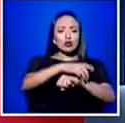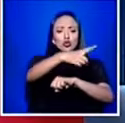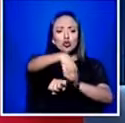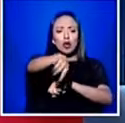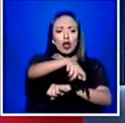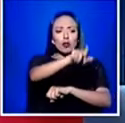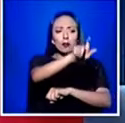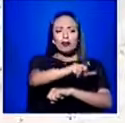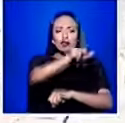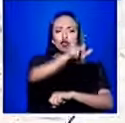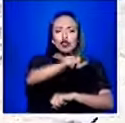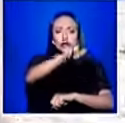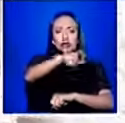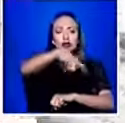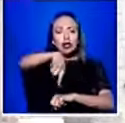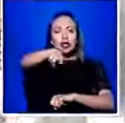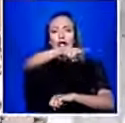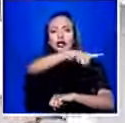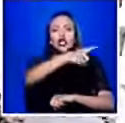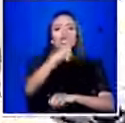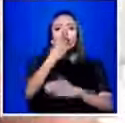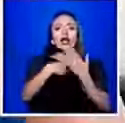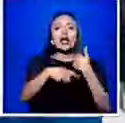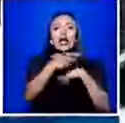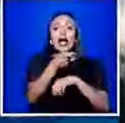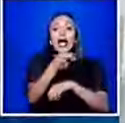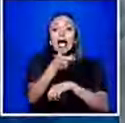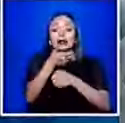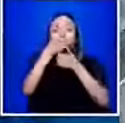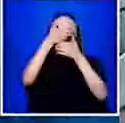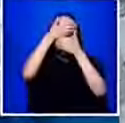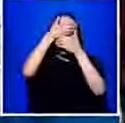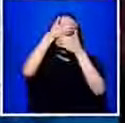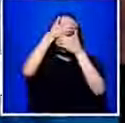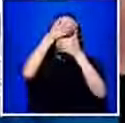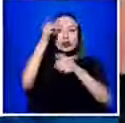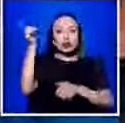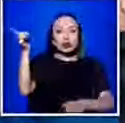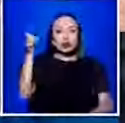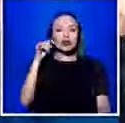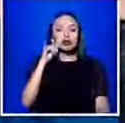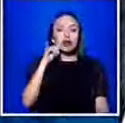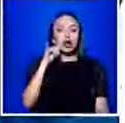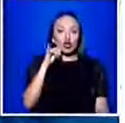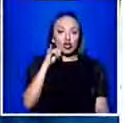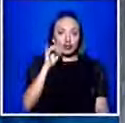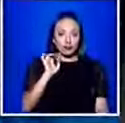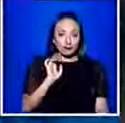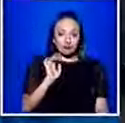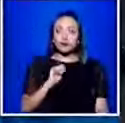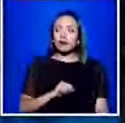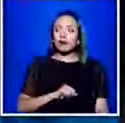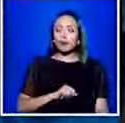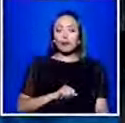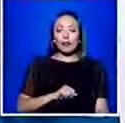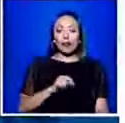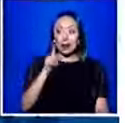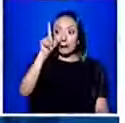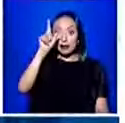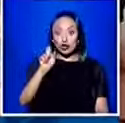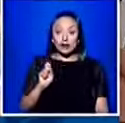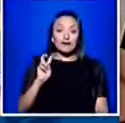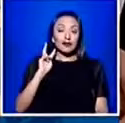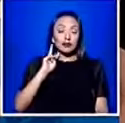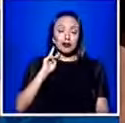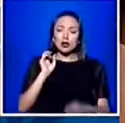banda delictiva involucrada en una tentativa de secuestro en Sangolquí, en el cantón Rumiñahui. La víctima logró escapar